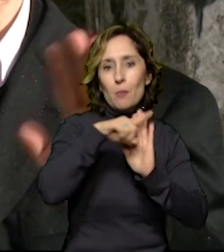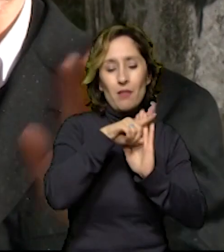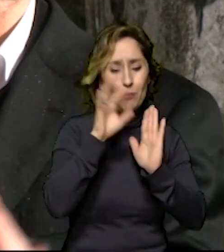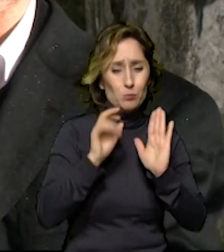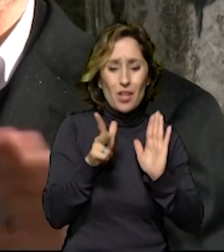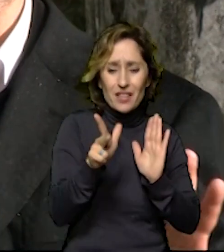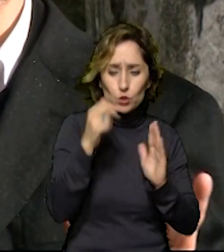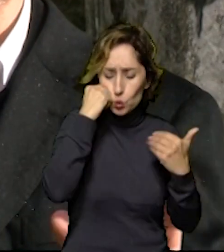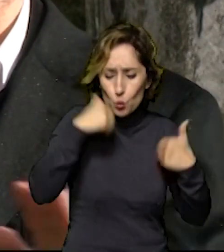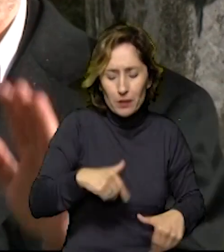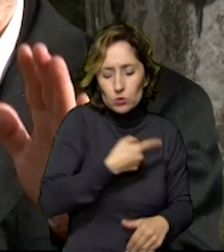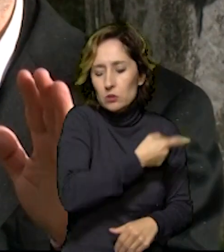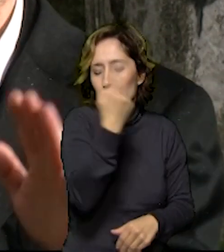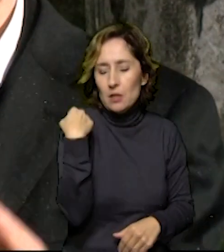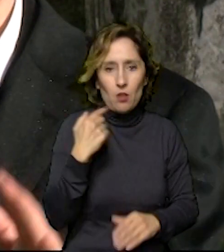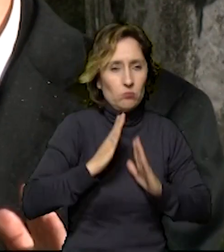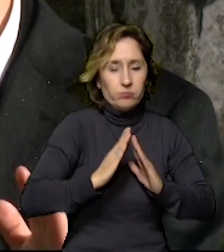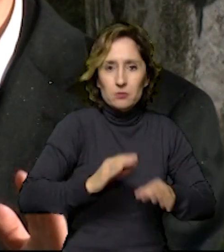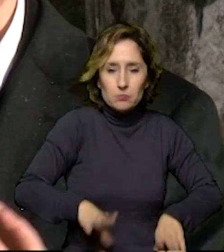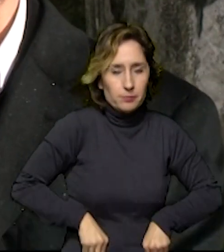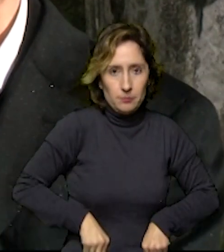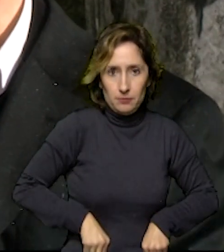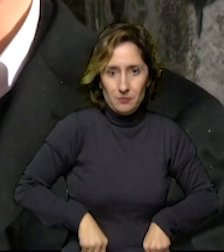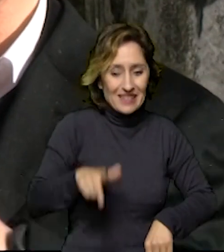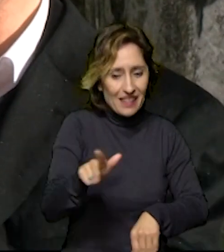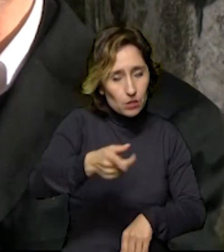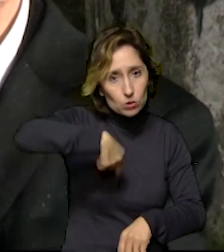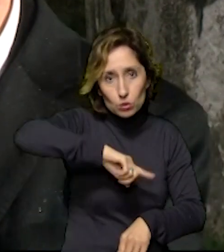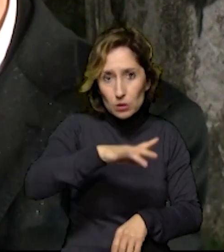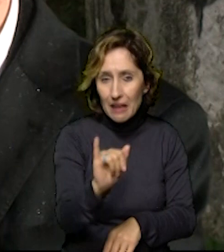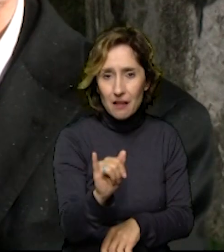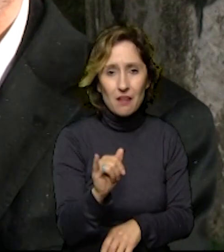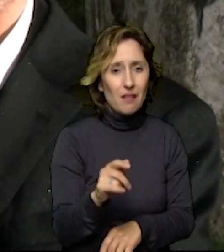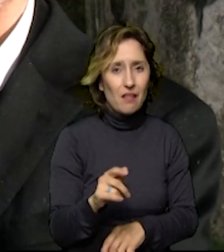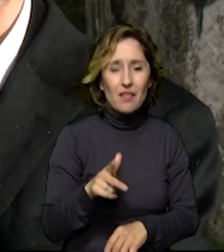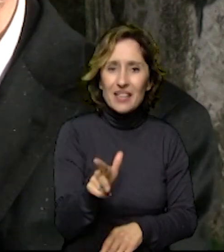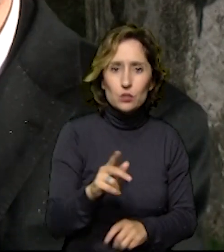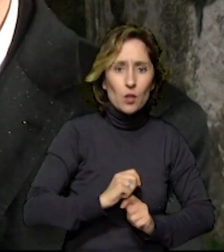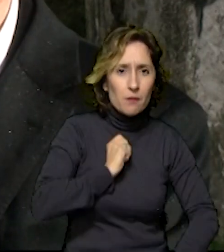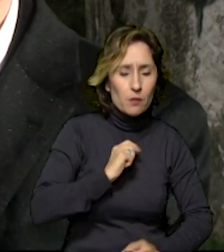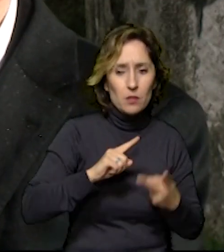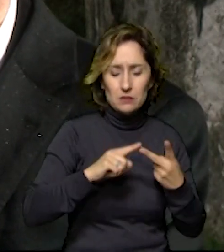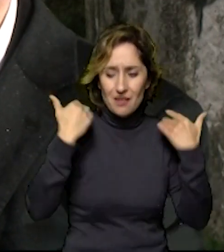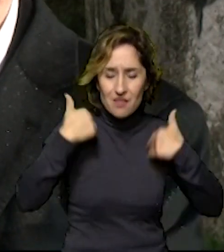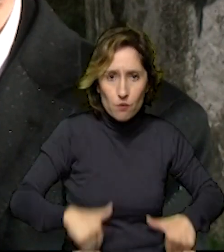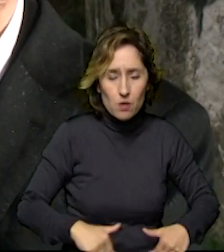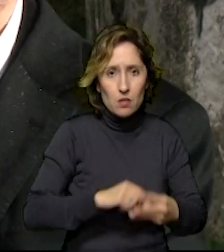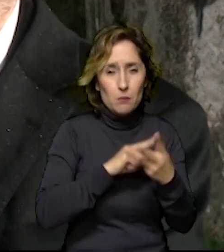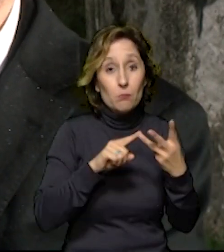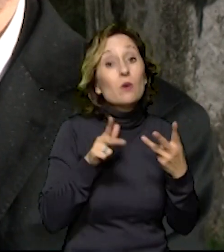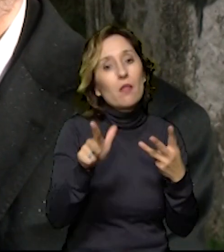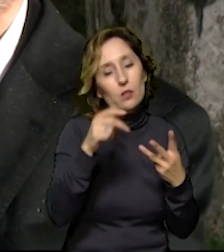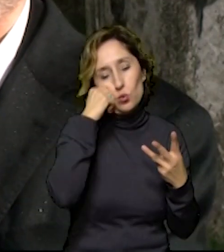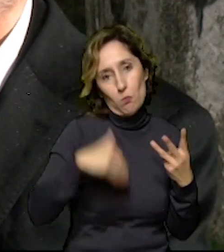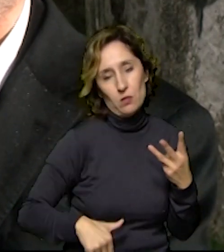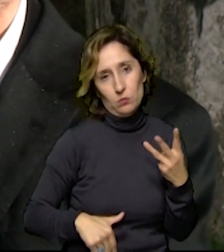Los derechos humanos son sagrados, los ciudadanos tenemos derechos civiles, derechos individuales, pero derechos humanos,